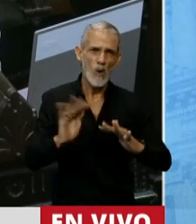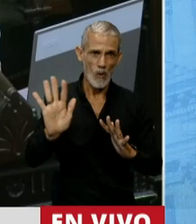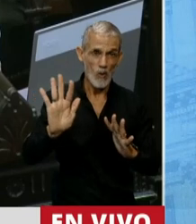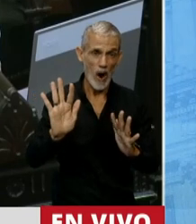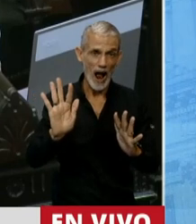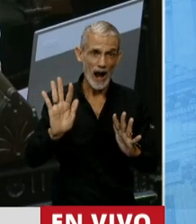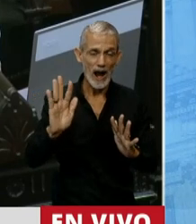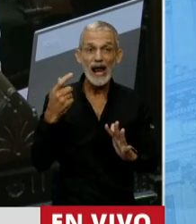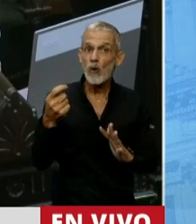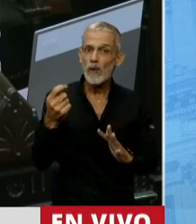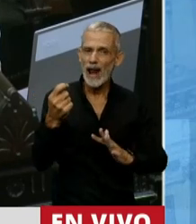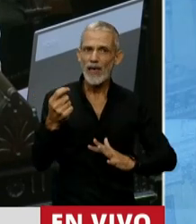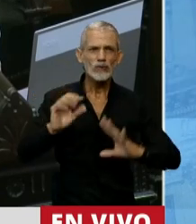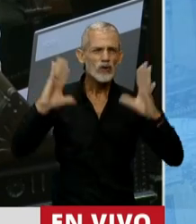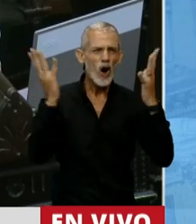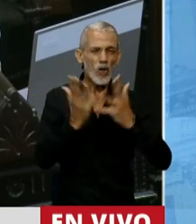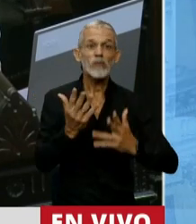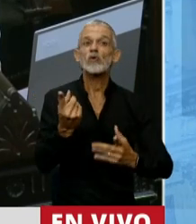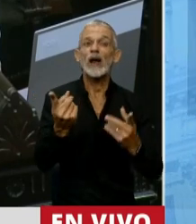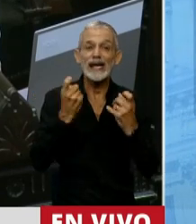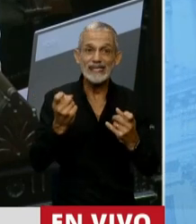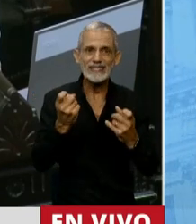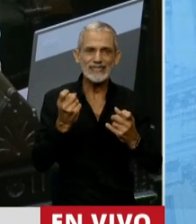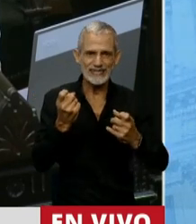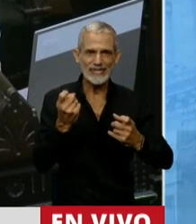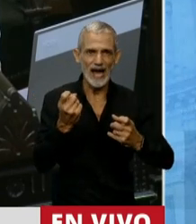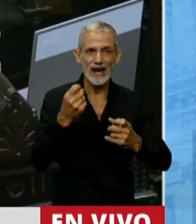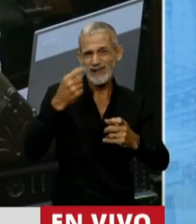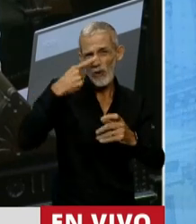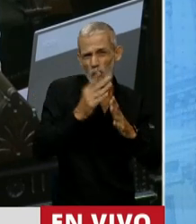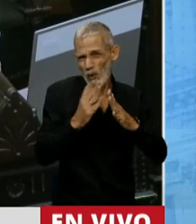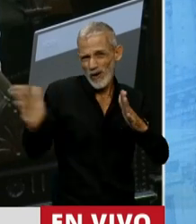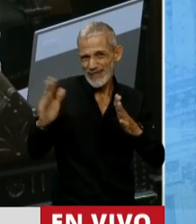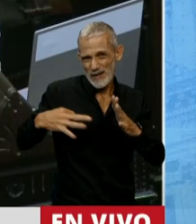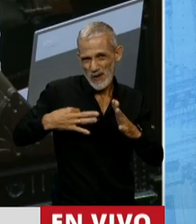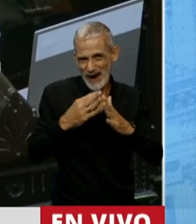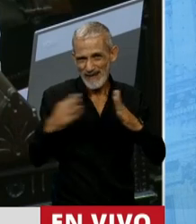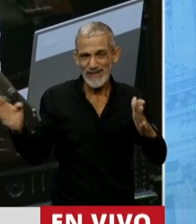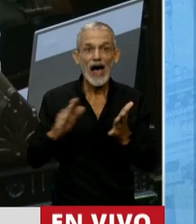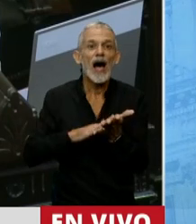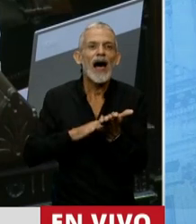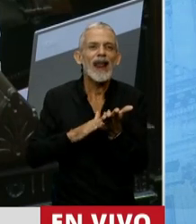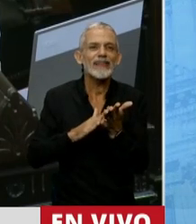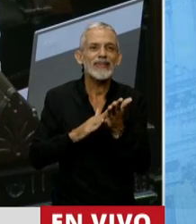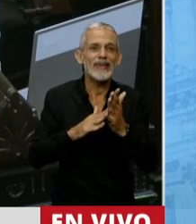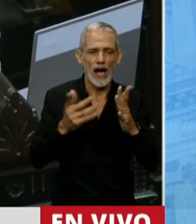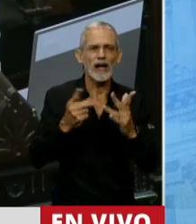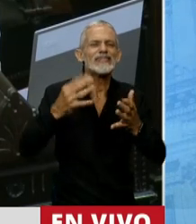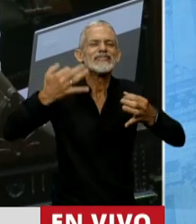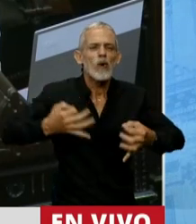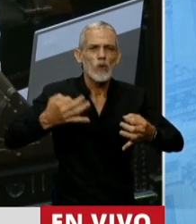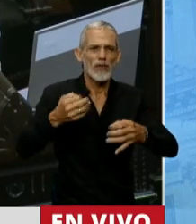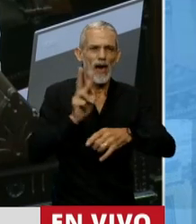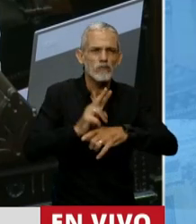los jubilados y pensionados necesitan, en el último tramo de su vida, garantías. Garantías